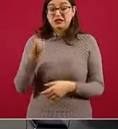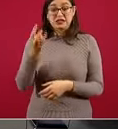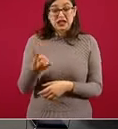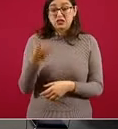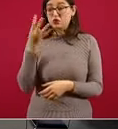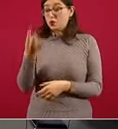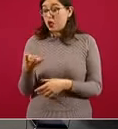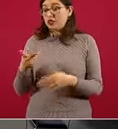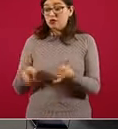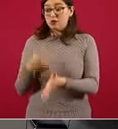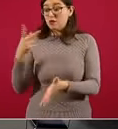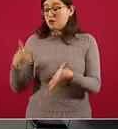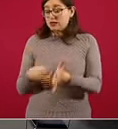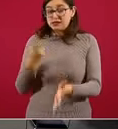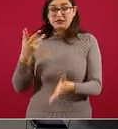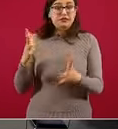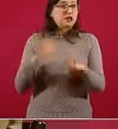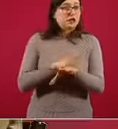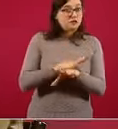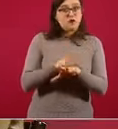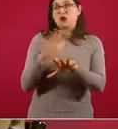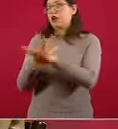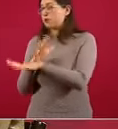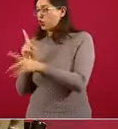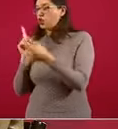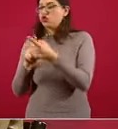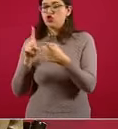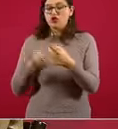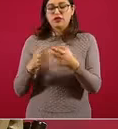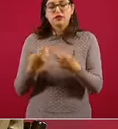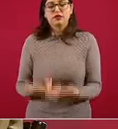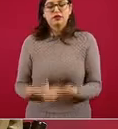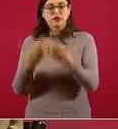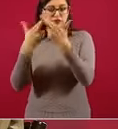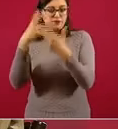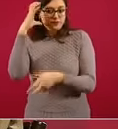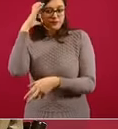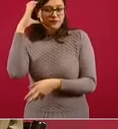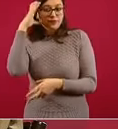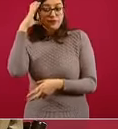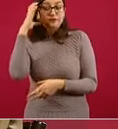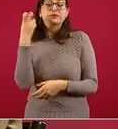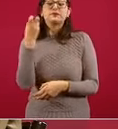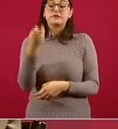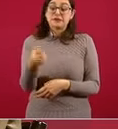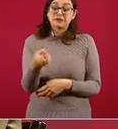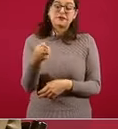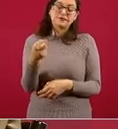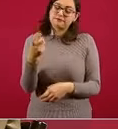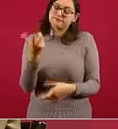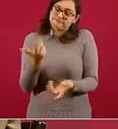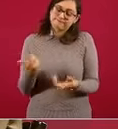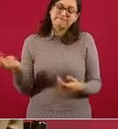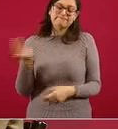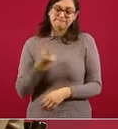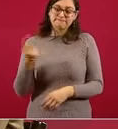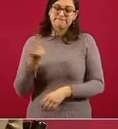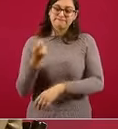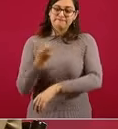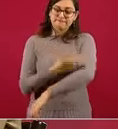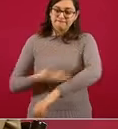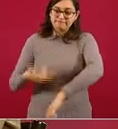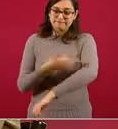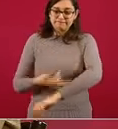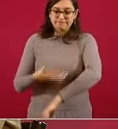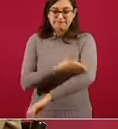veces al día para identificar dónde están estas camas disponibles. Entonces, sí es un trabajo de mucha coordinación. Aquí también